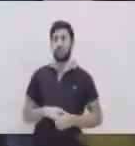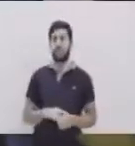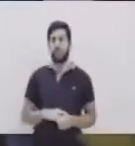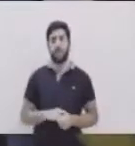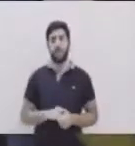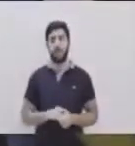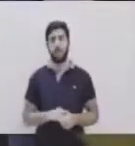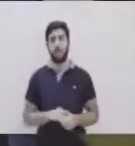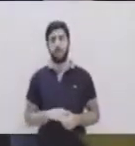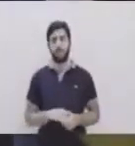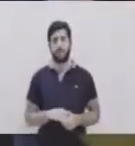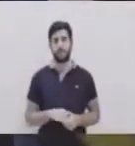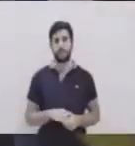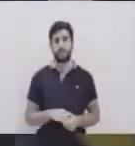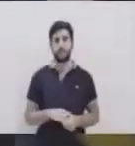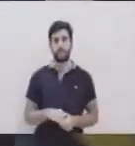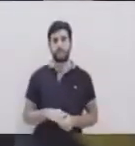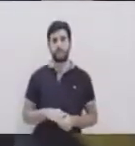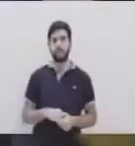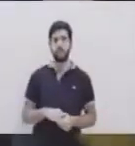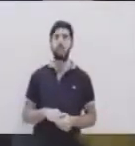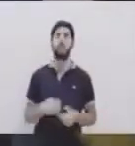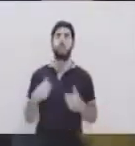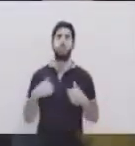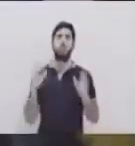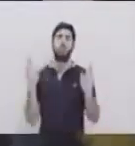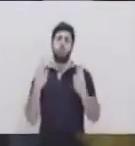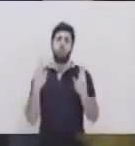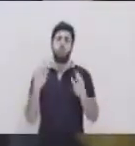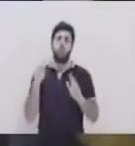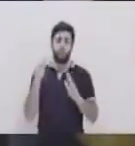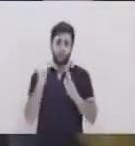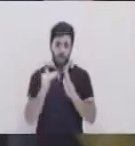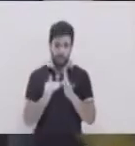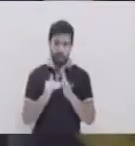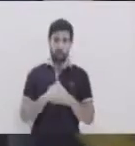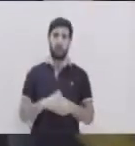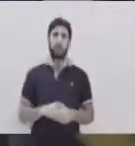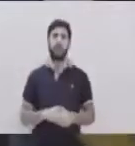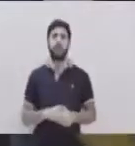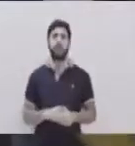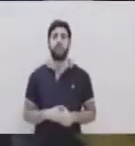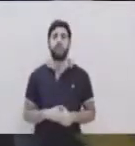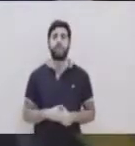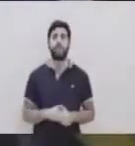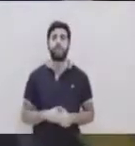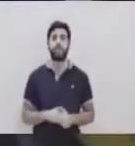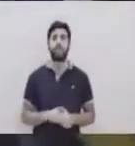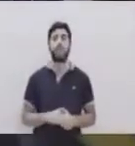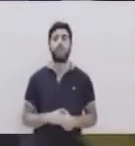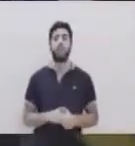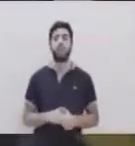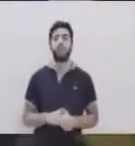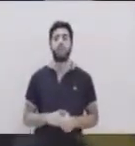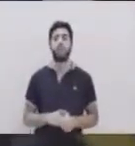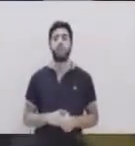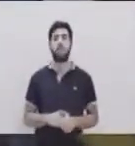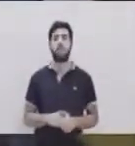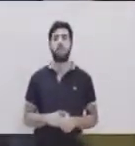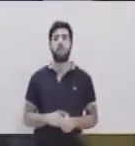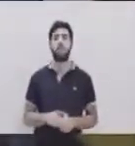entonces ese sonido es bajo. ¿De acuerdo? Va. ¿Cómo vamos a emitir el sonido bajo? Con